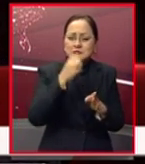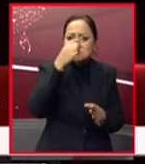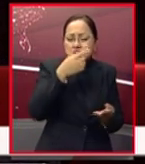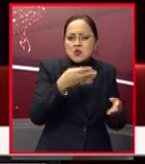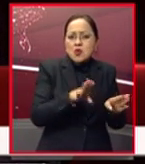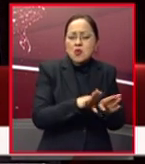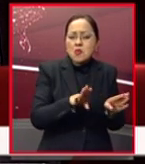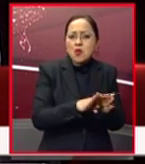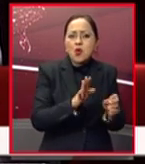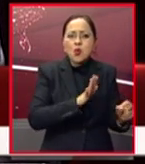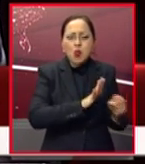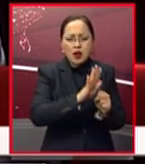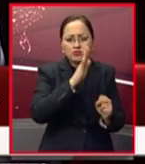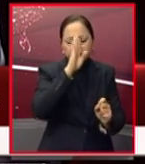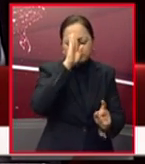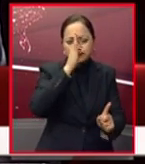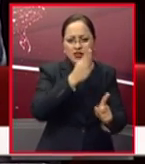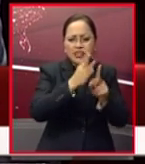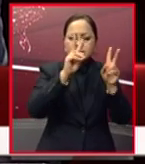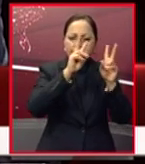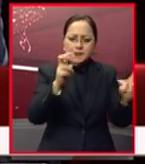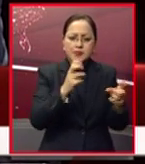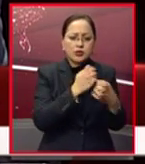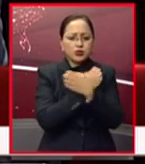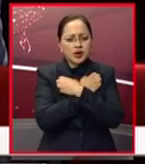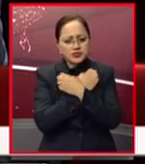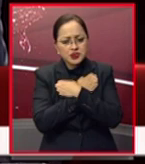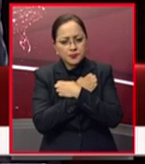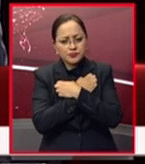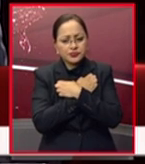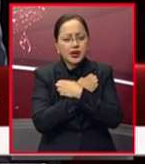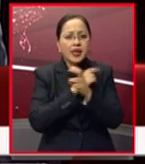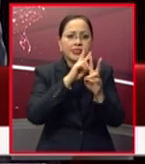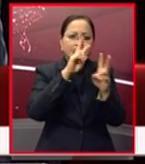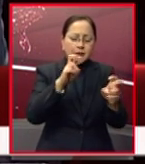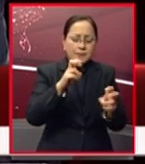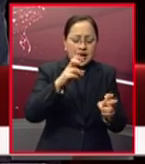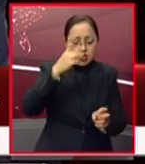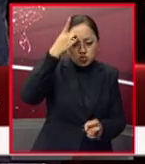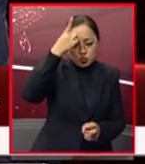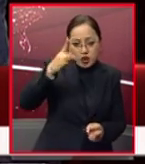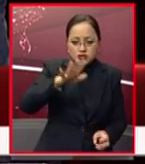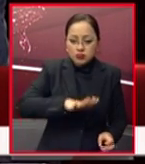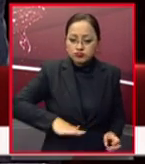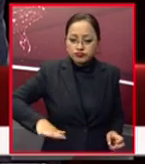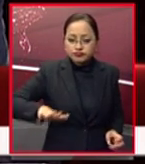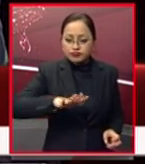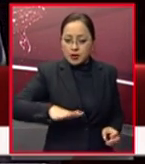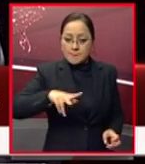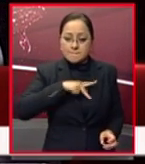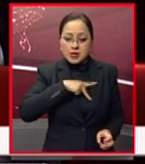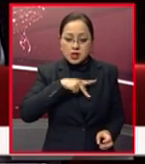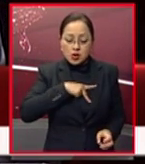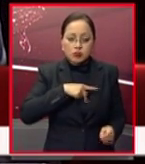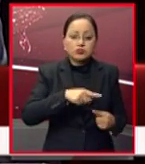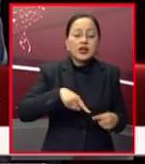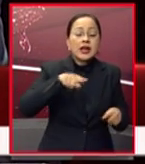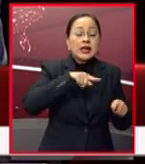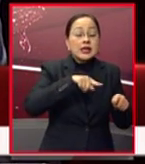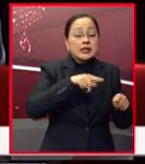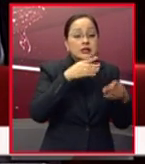los referentes a la educación, a la propiedad de la nación y al trabajo.